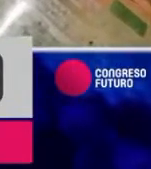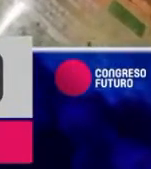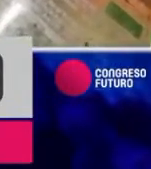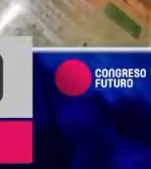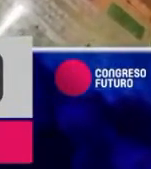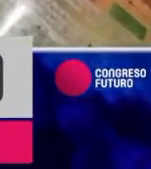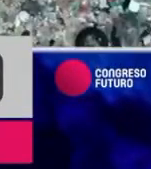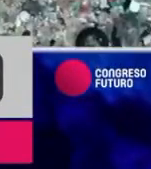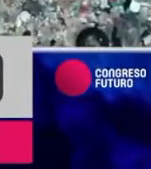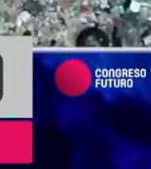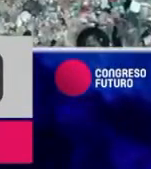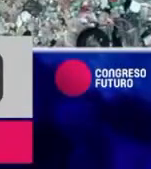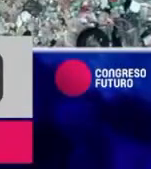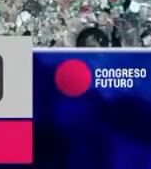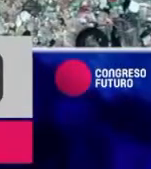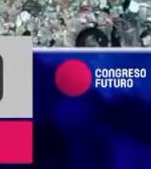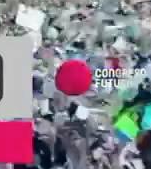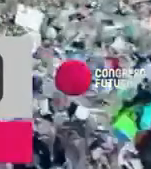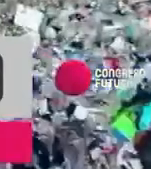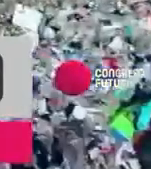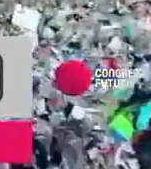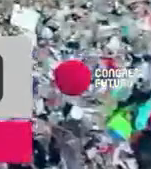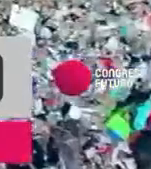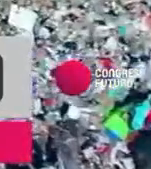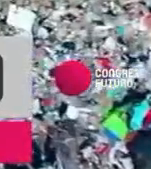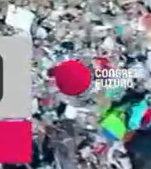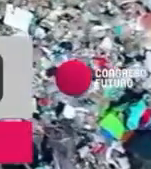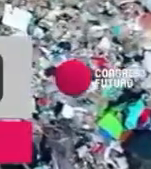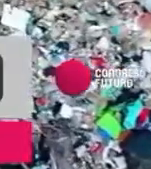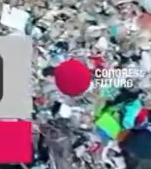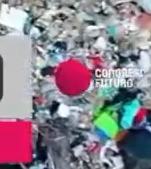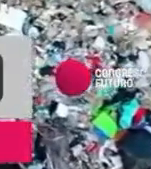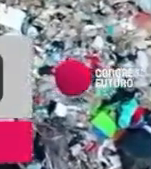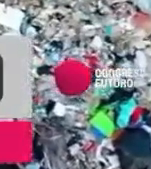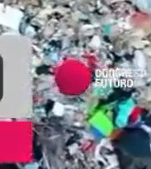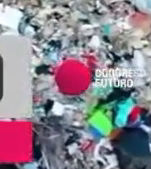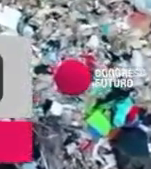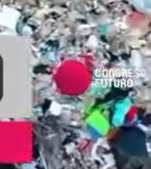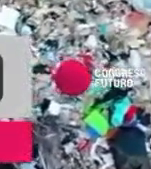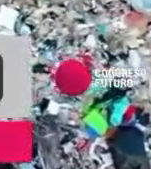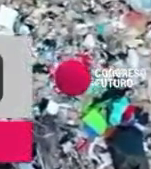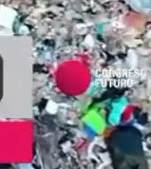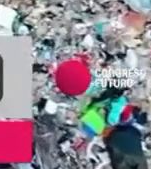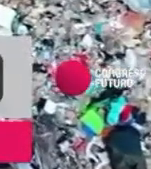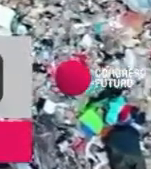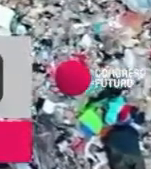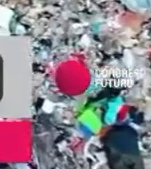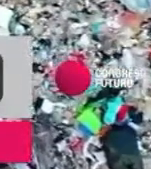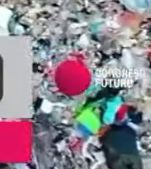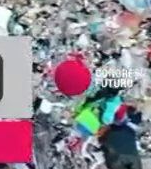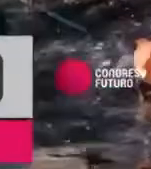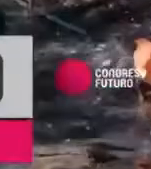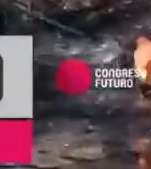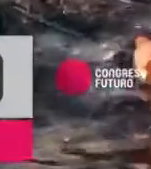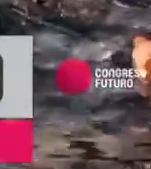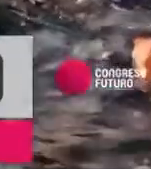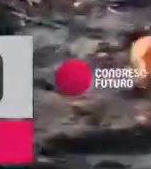es un residuo que se acumula en vertederos y también en océanos debido a que tiene una lenta degradación.